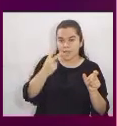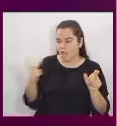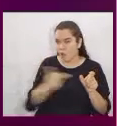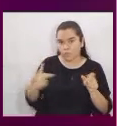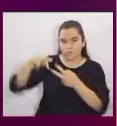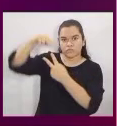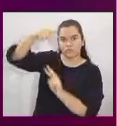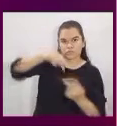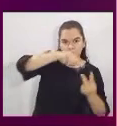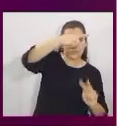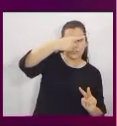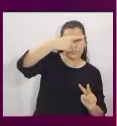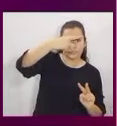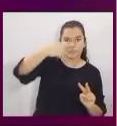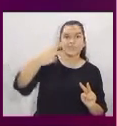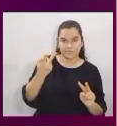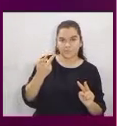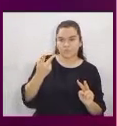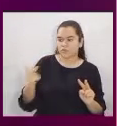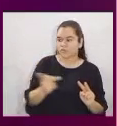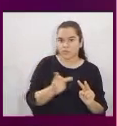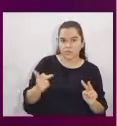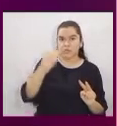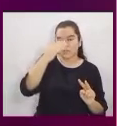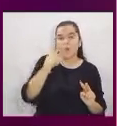dos progenitores portadores del gen